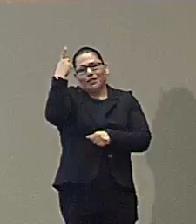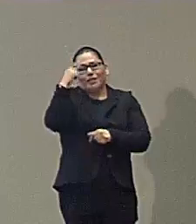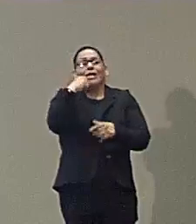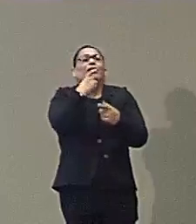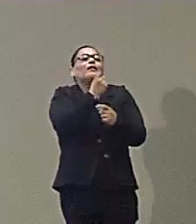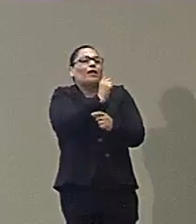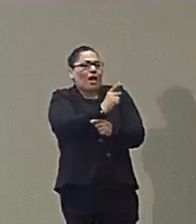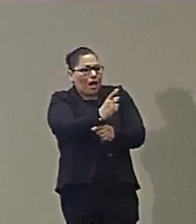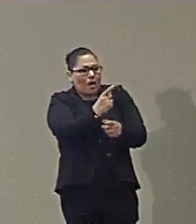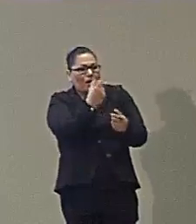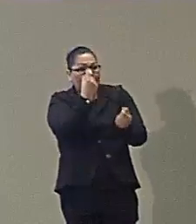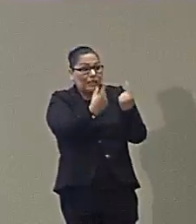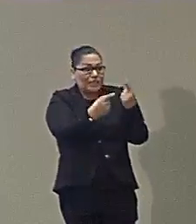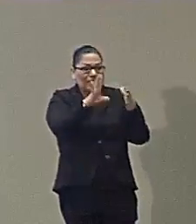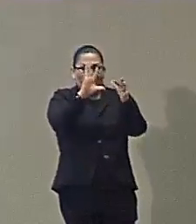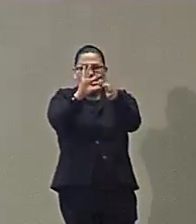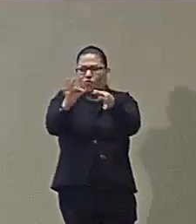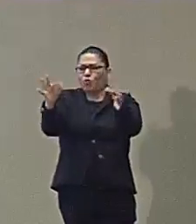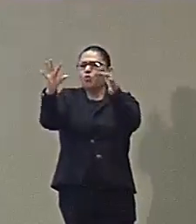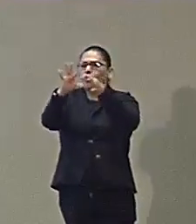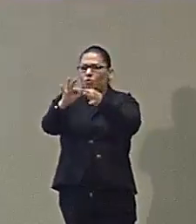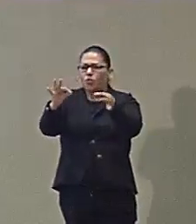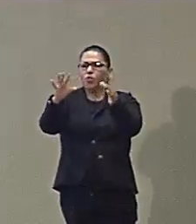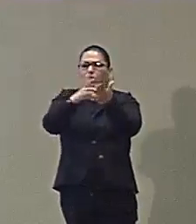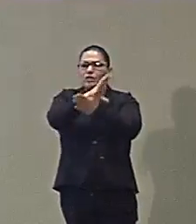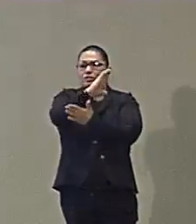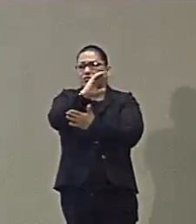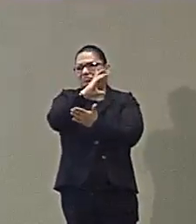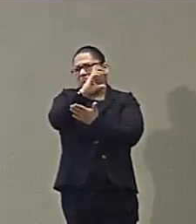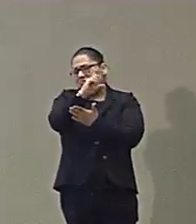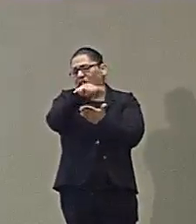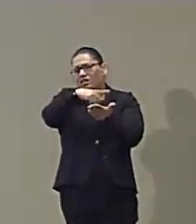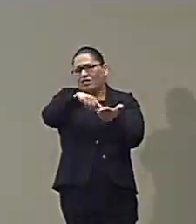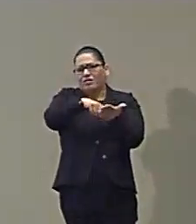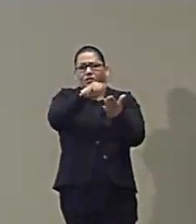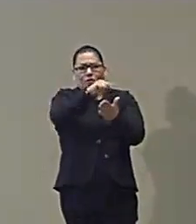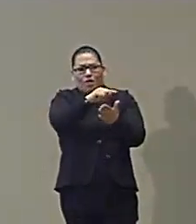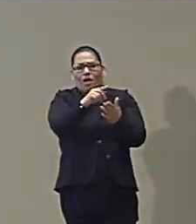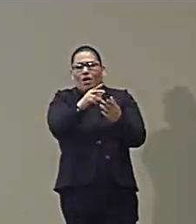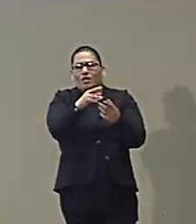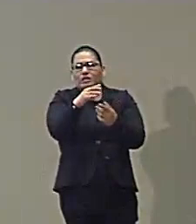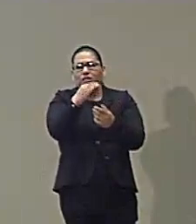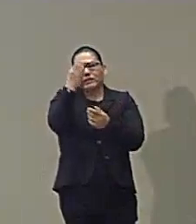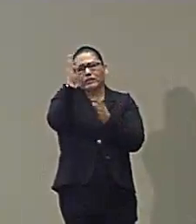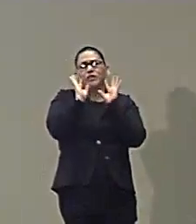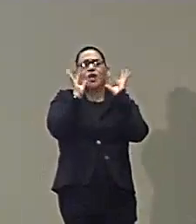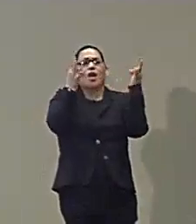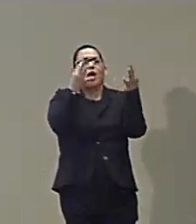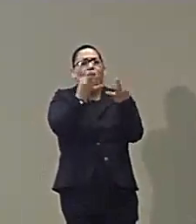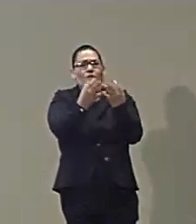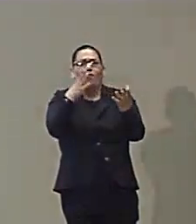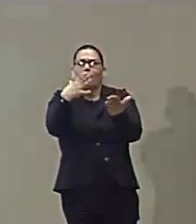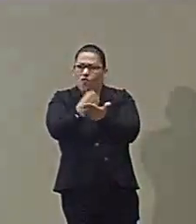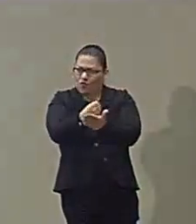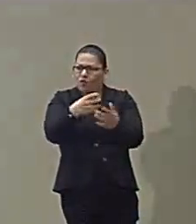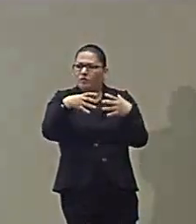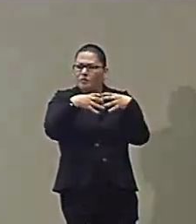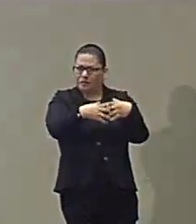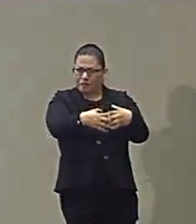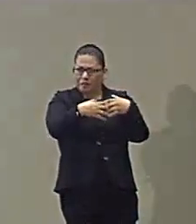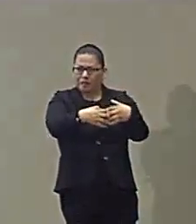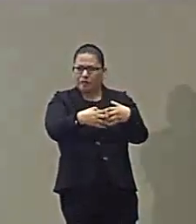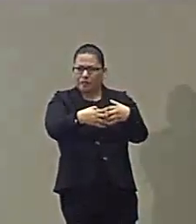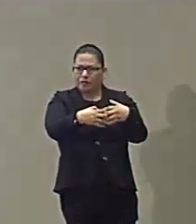explicando todo lo que puedes conocer y ahí lo tenemos al alcance de la mano y además es una estrategia donde ganan los empresarios donde